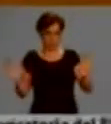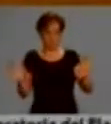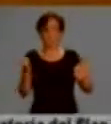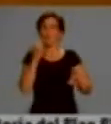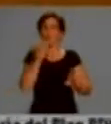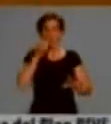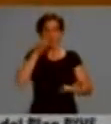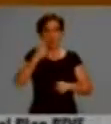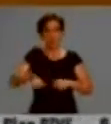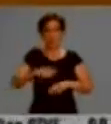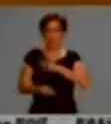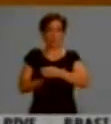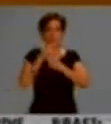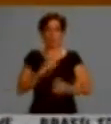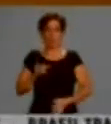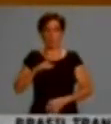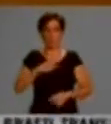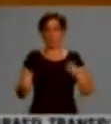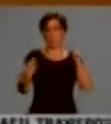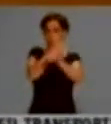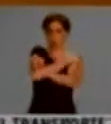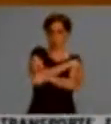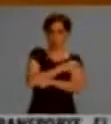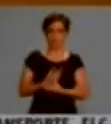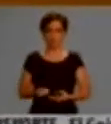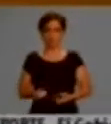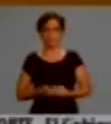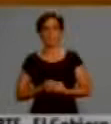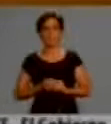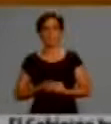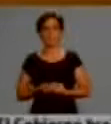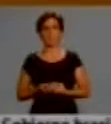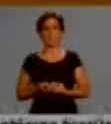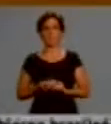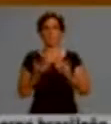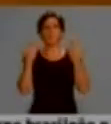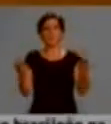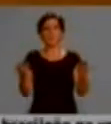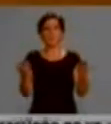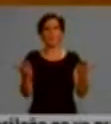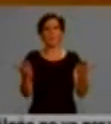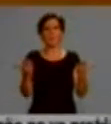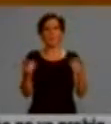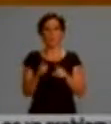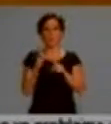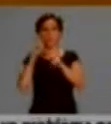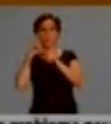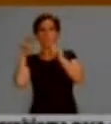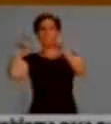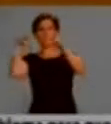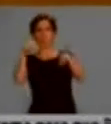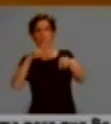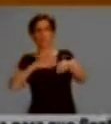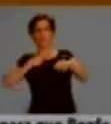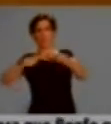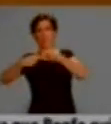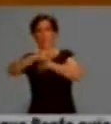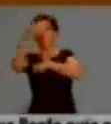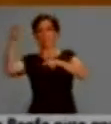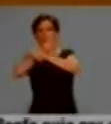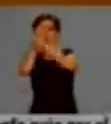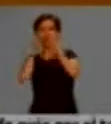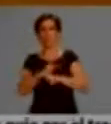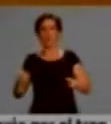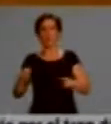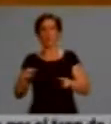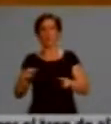hacemos las cosas bien. Pero, ¿qué hay detrás de esta mejor percepción por parte de los mercados